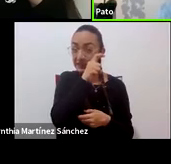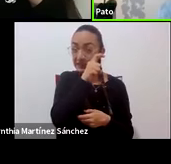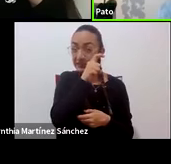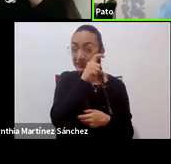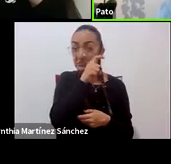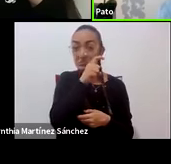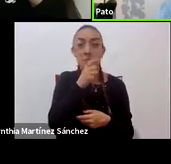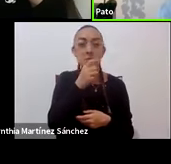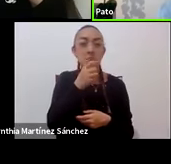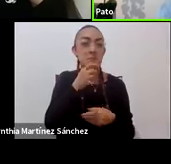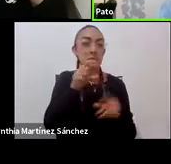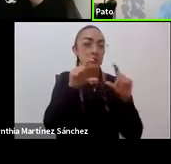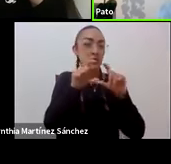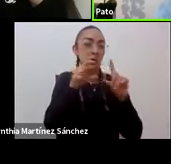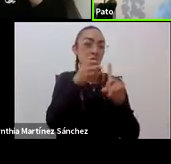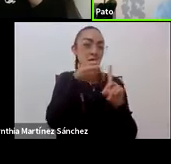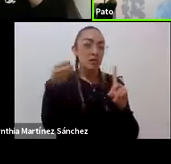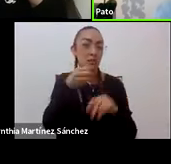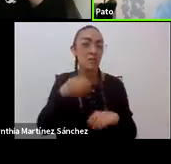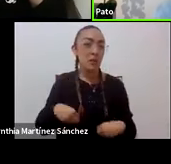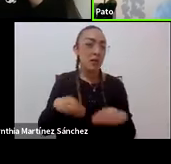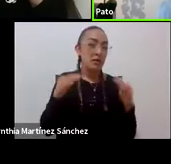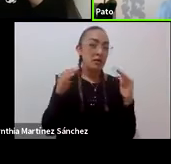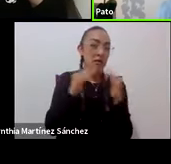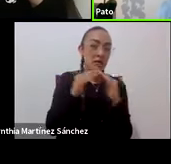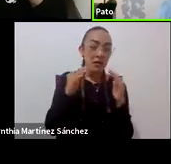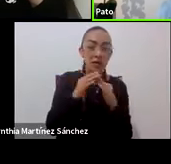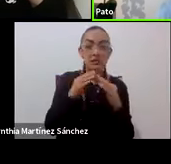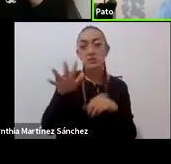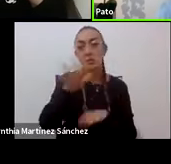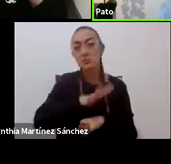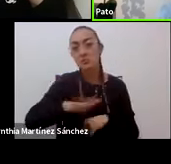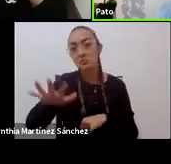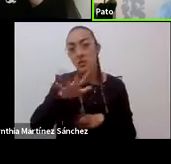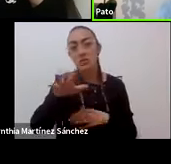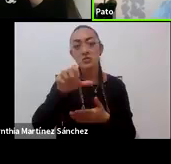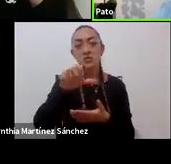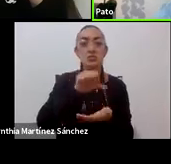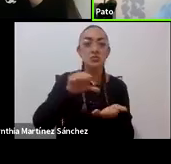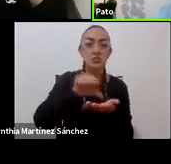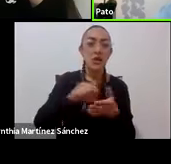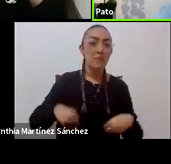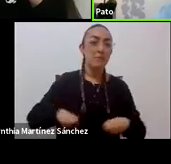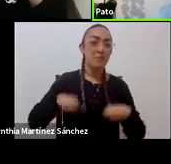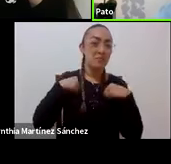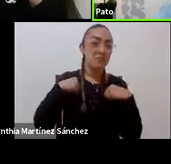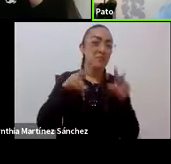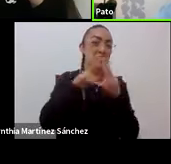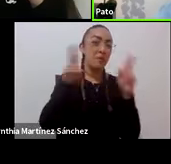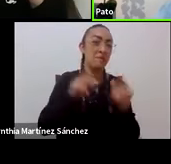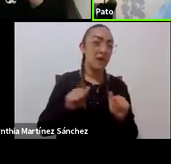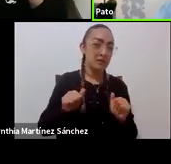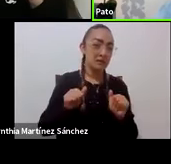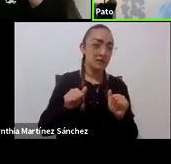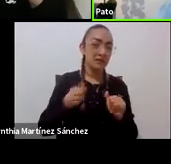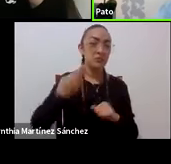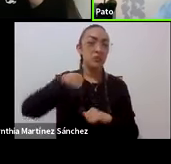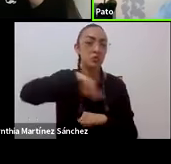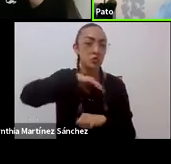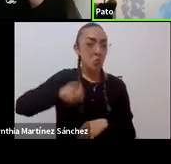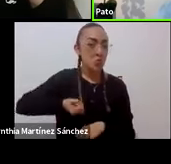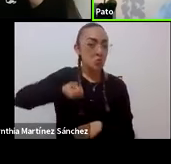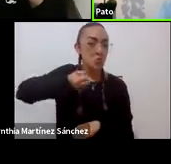paz, en tu casa, en tu barrio y en tu ciudad, ¿no? Ese vivir en paz, bueno,